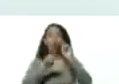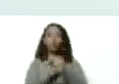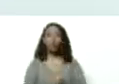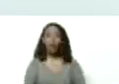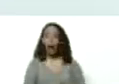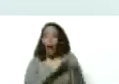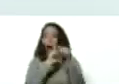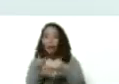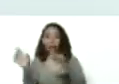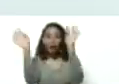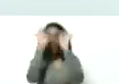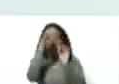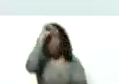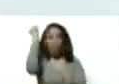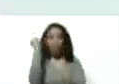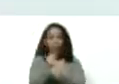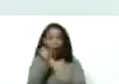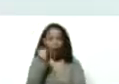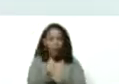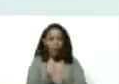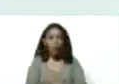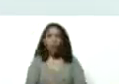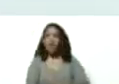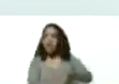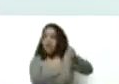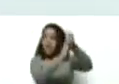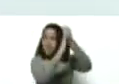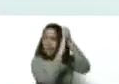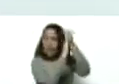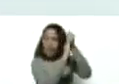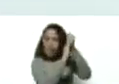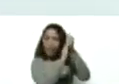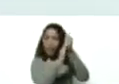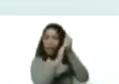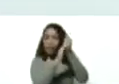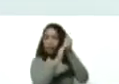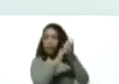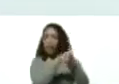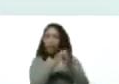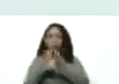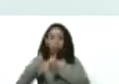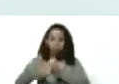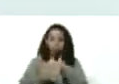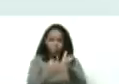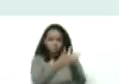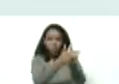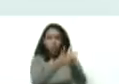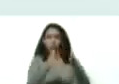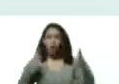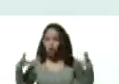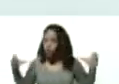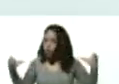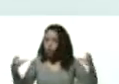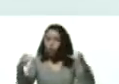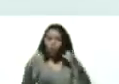ese modelo de gestión, de liderazgo, de dirección colectiva,